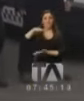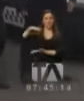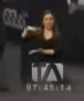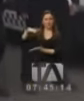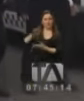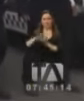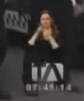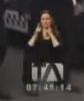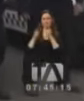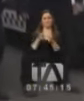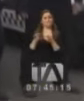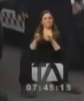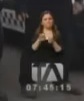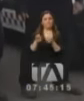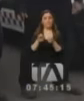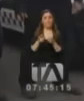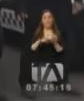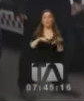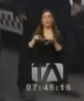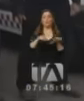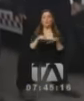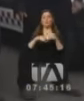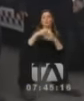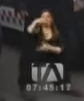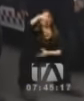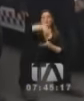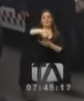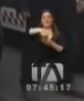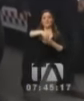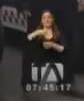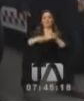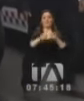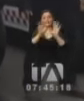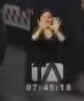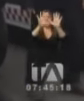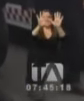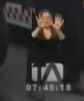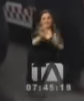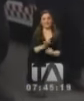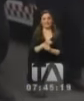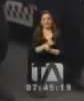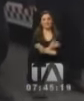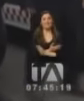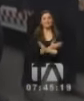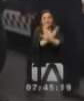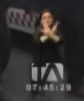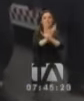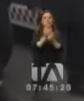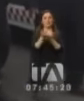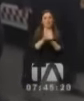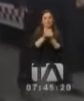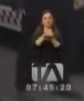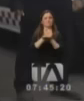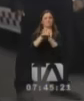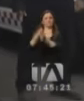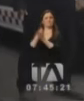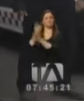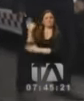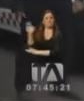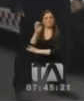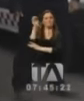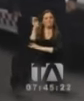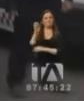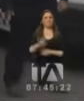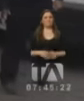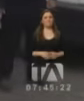comidas. Sí, está todo, vamos a tener un puesto de mando adentro en el búnker con 10 instituciones de prevención y respuesta, y sobre todo, como le